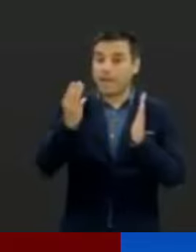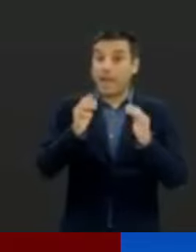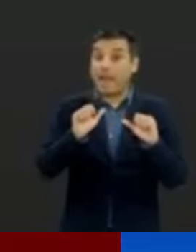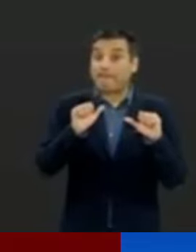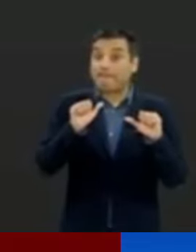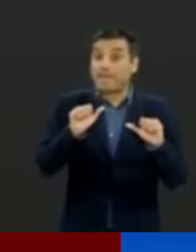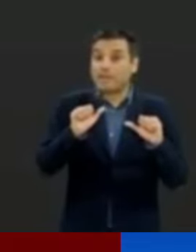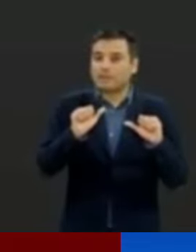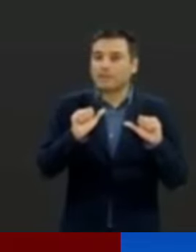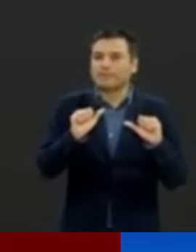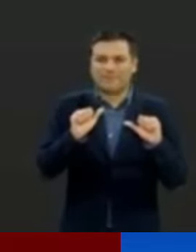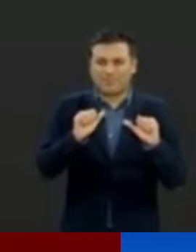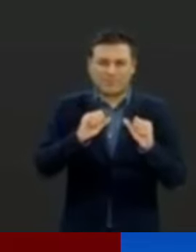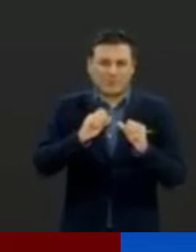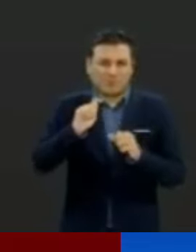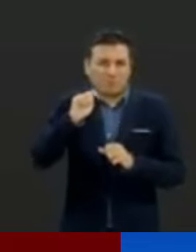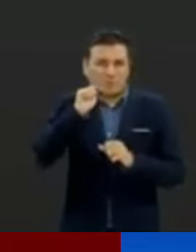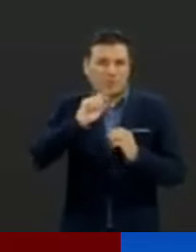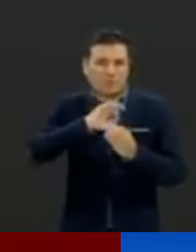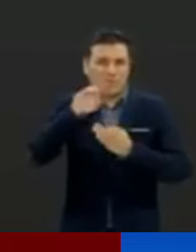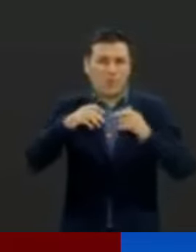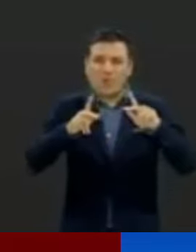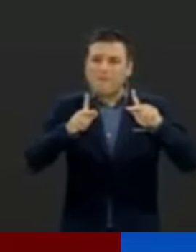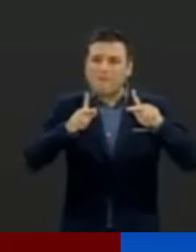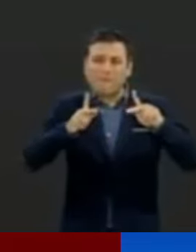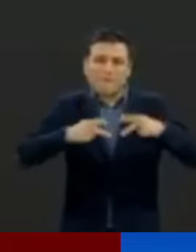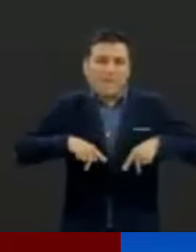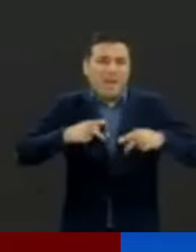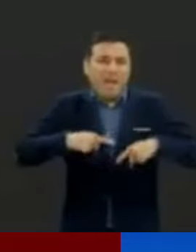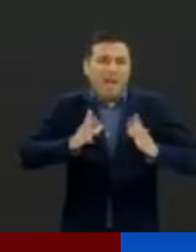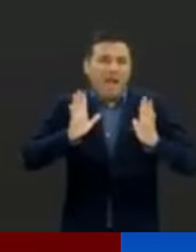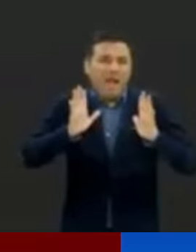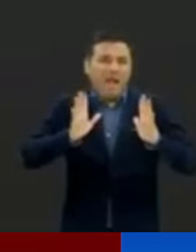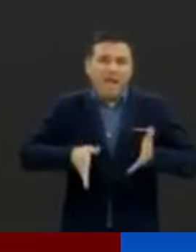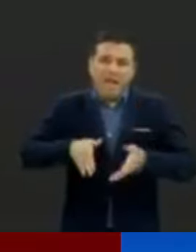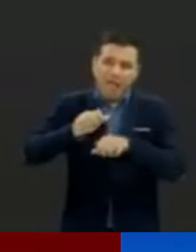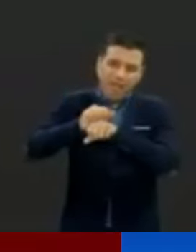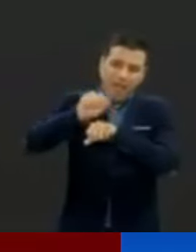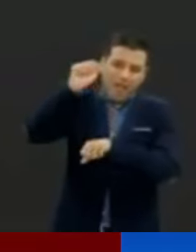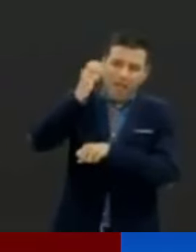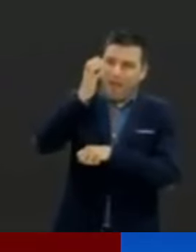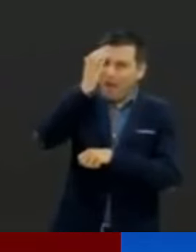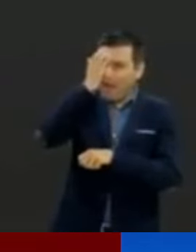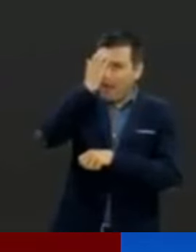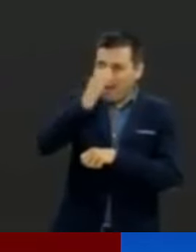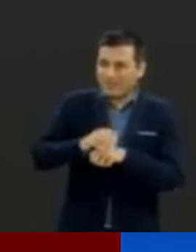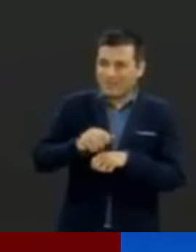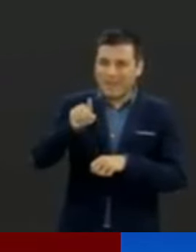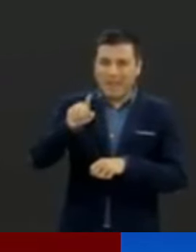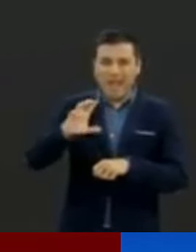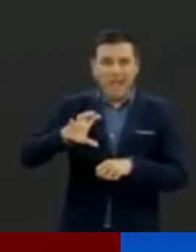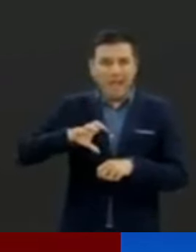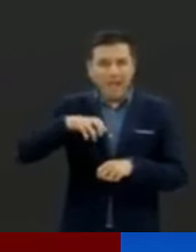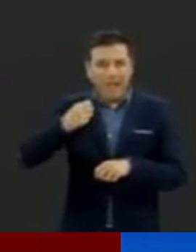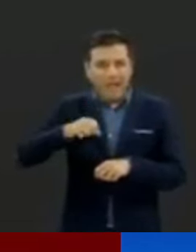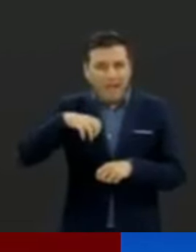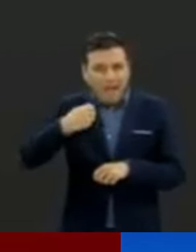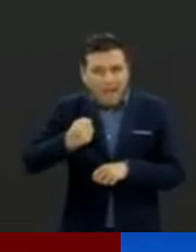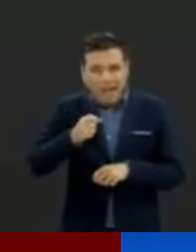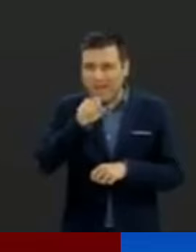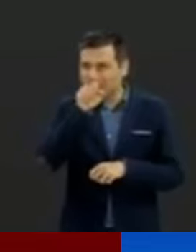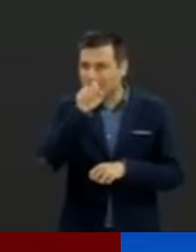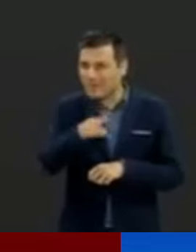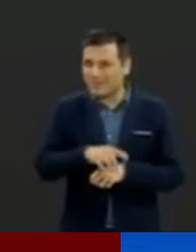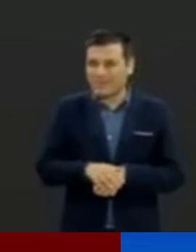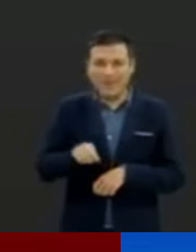no exime del juicio público que la ciudadanía hace y reprocha de los constantes abusos y exabruptos. La caída libre